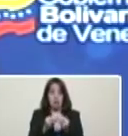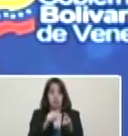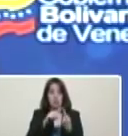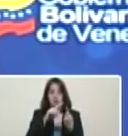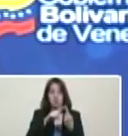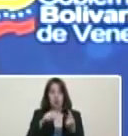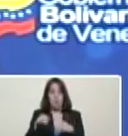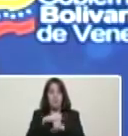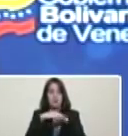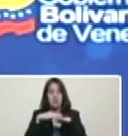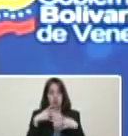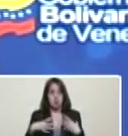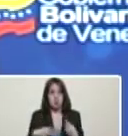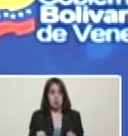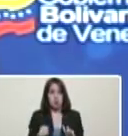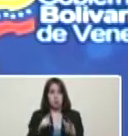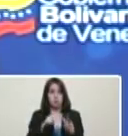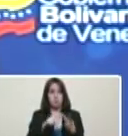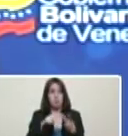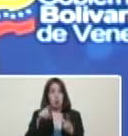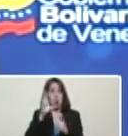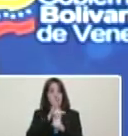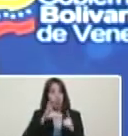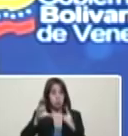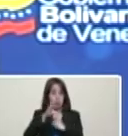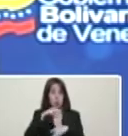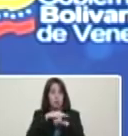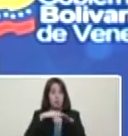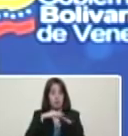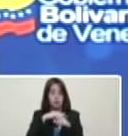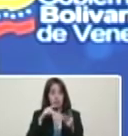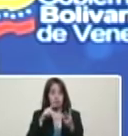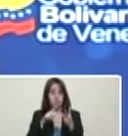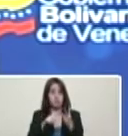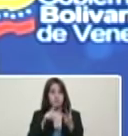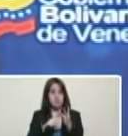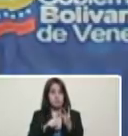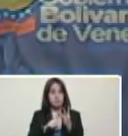Salud, el ministro de Agricultura, el ministro de